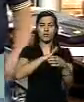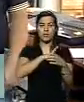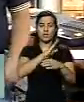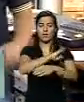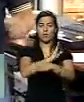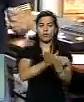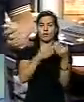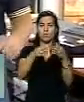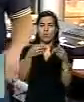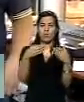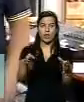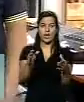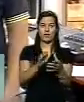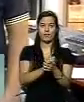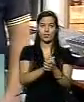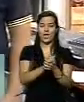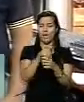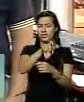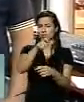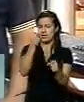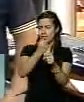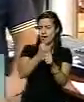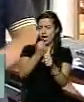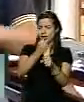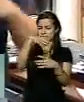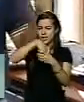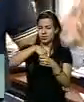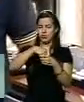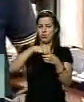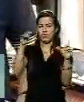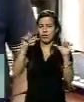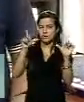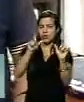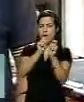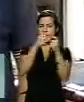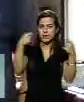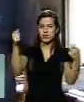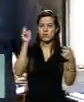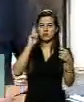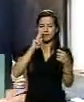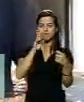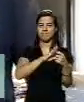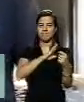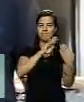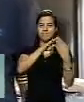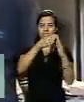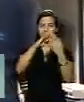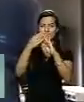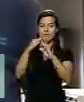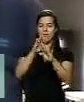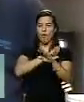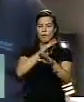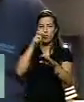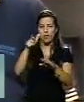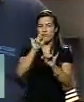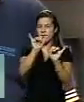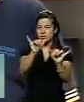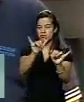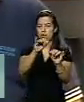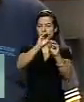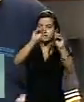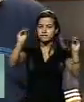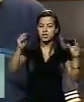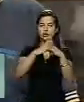popular, de lo que de alguna u otra manera hacemos la comunicación popular, de las distintas expresiones en cuanto a la comunicación popular, bueno, que ya